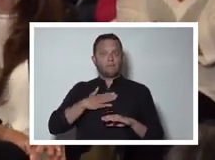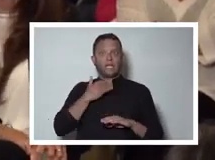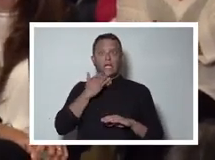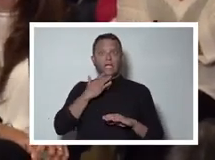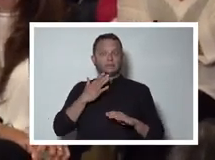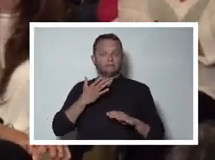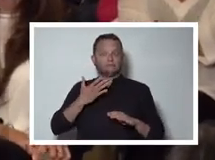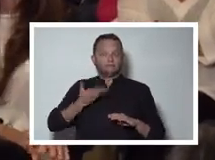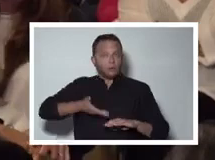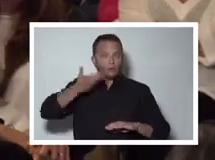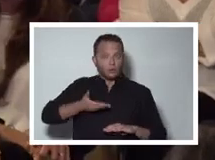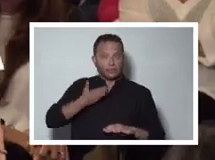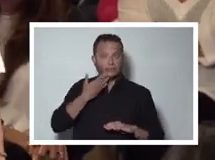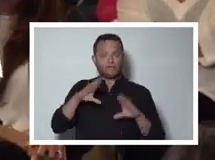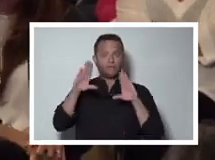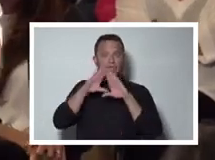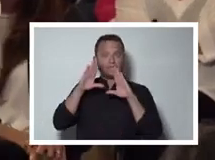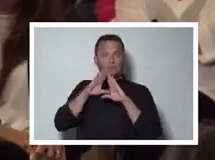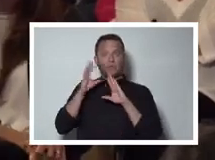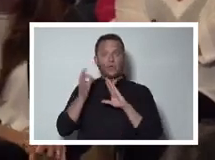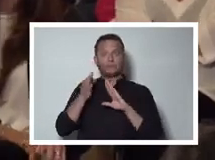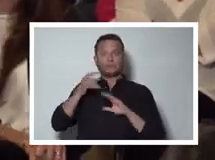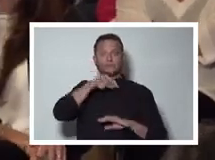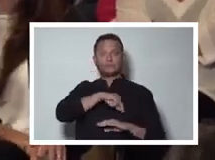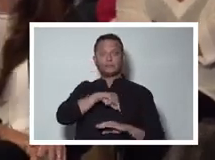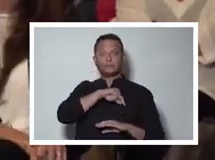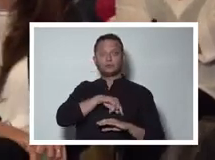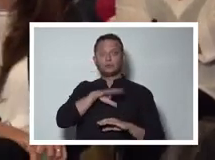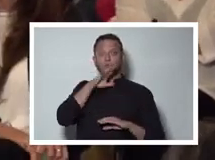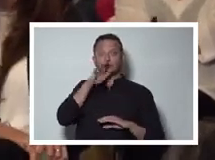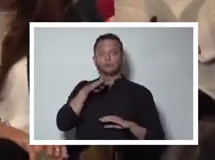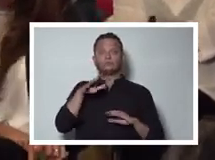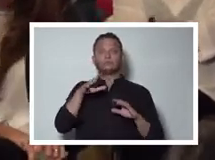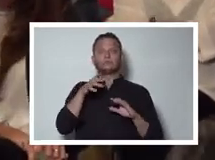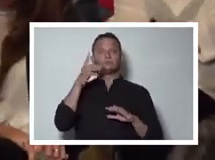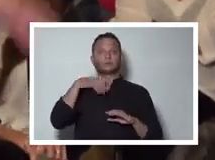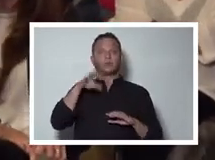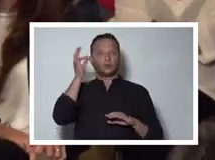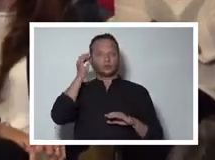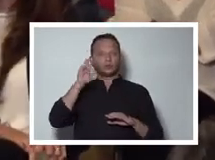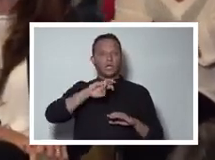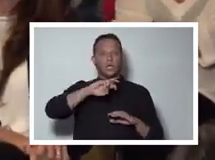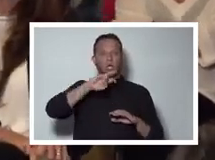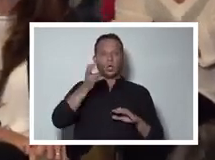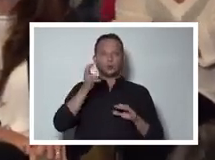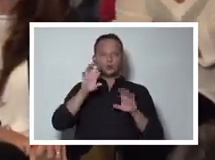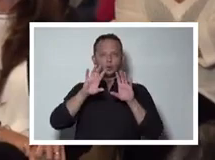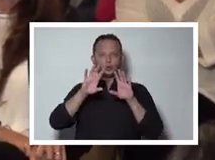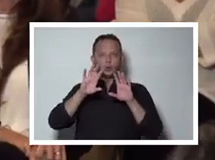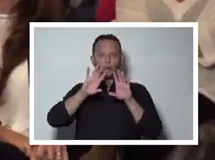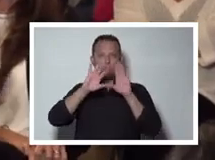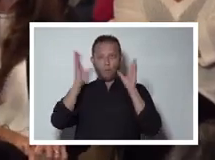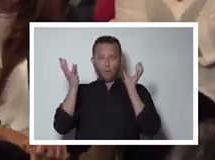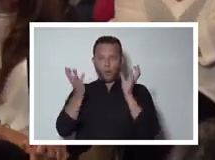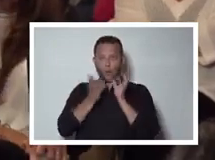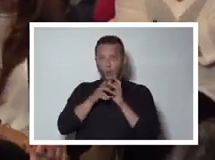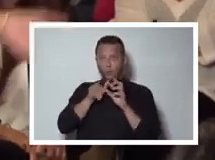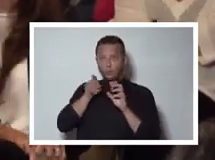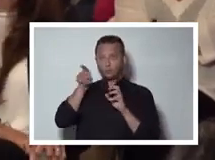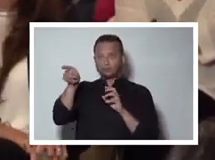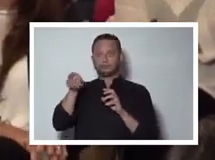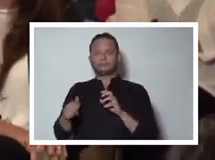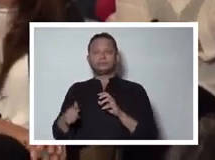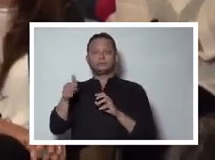todo el feminismo ese que sentimos cuando vosotras al otro lado del mundo tenéis